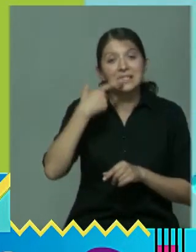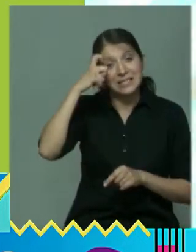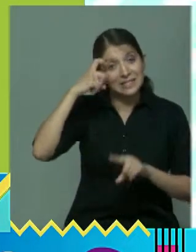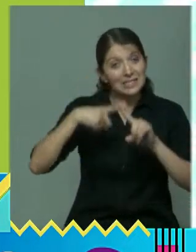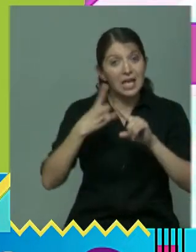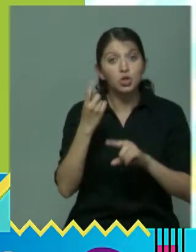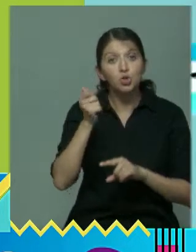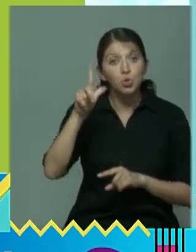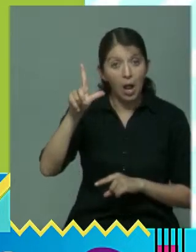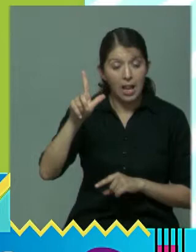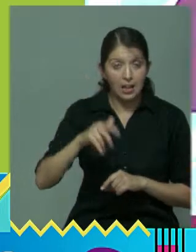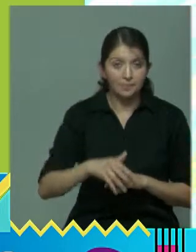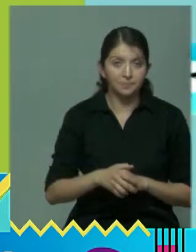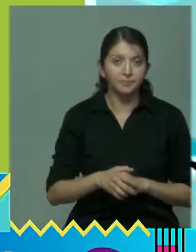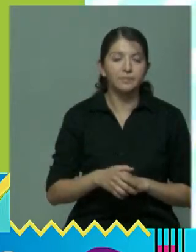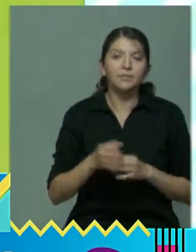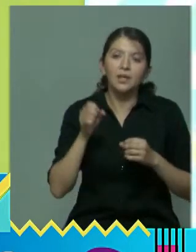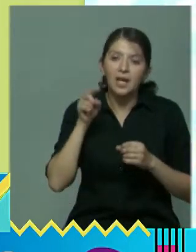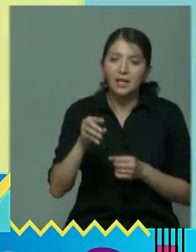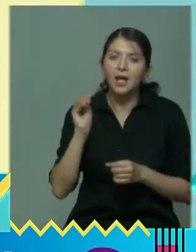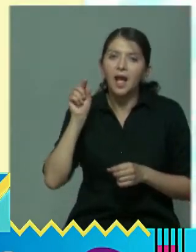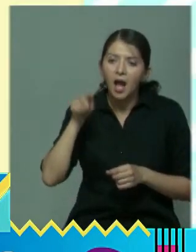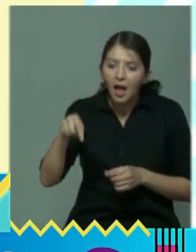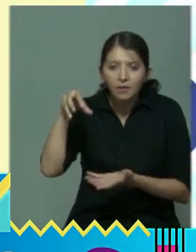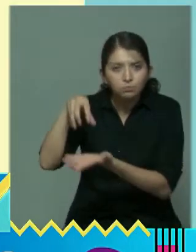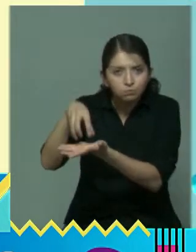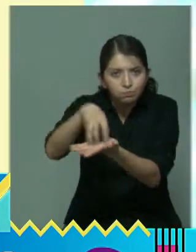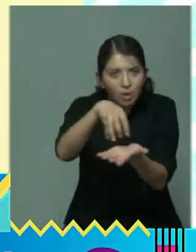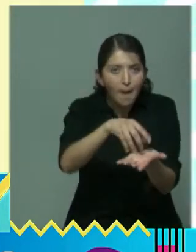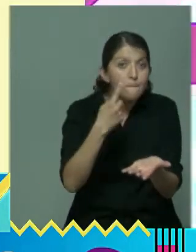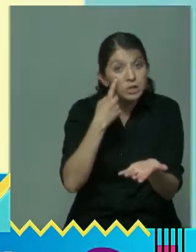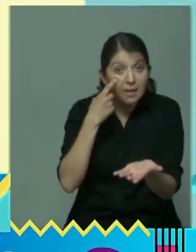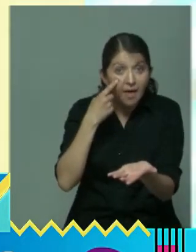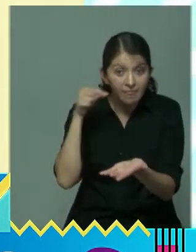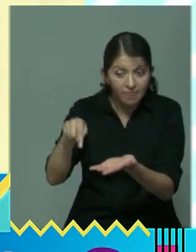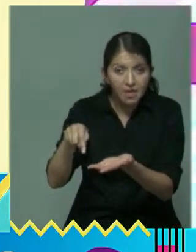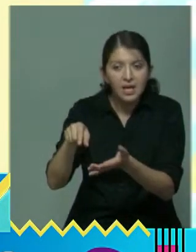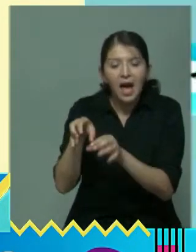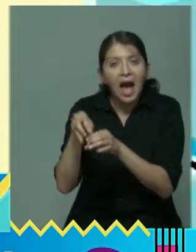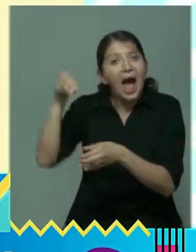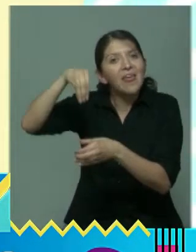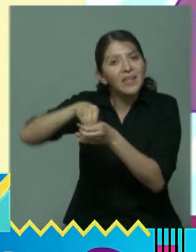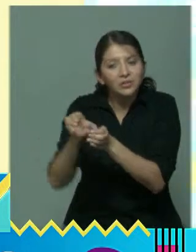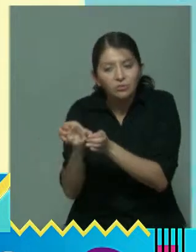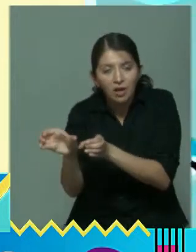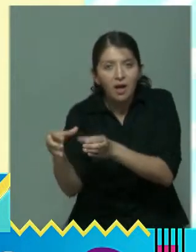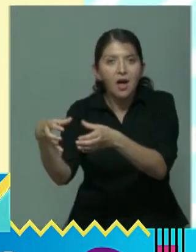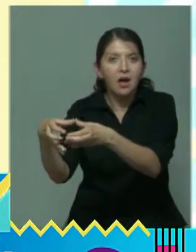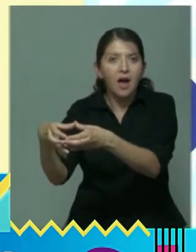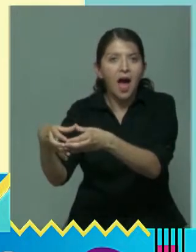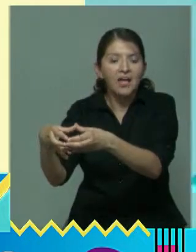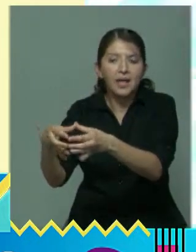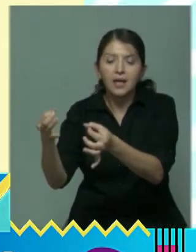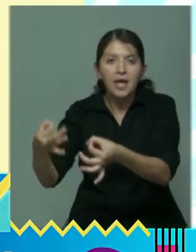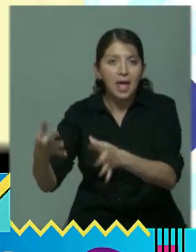yo. Para que cada municipio tenga su área específica y entonces las personas que viven